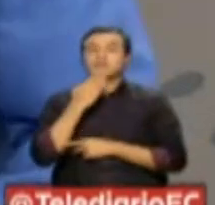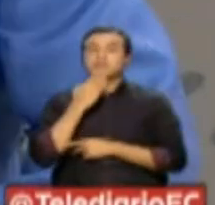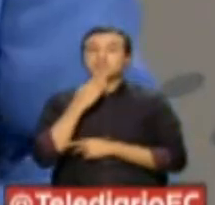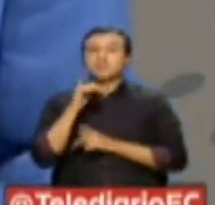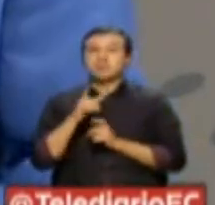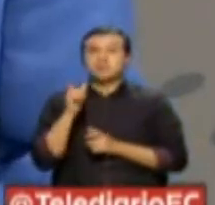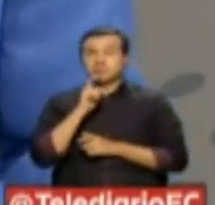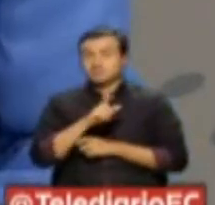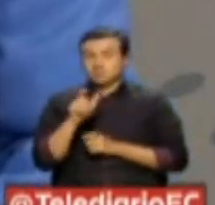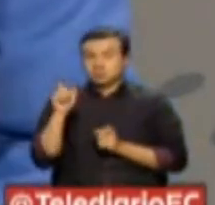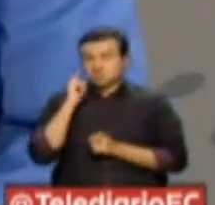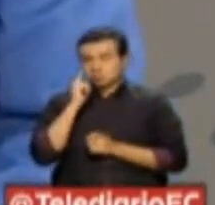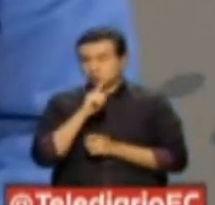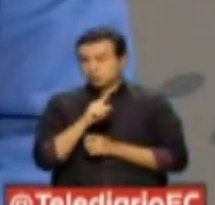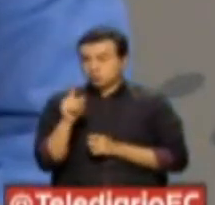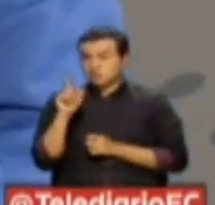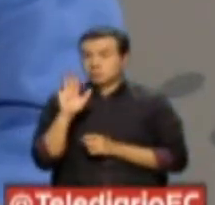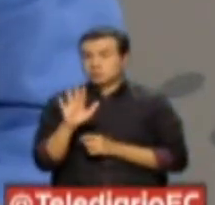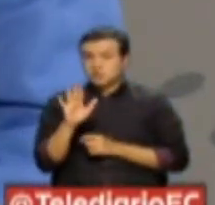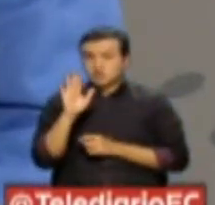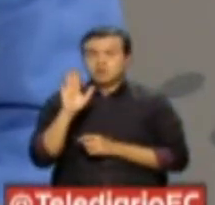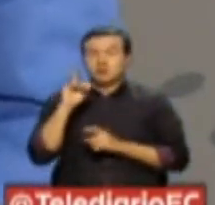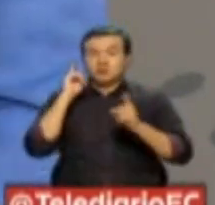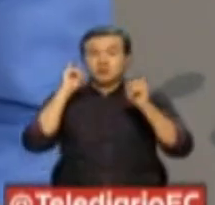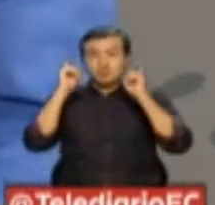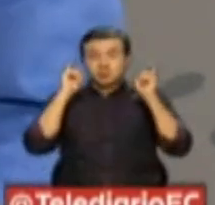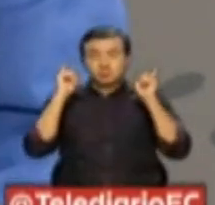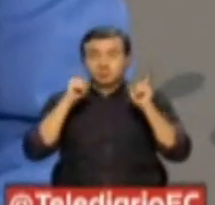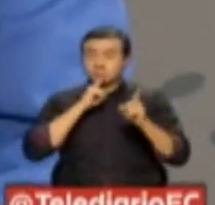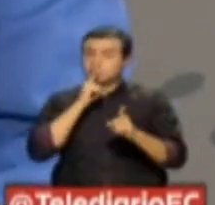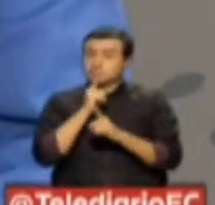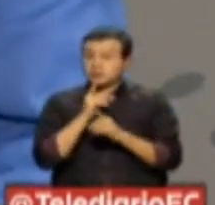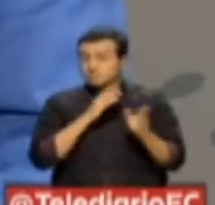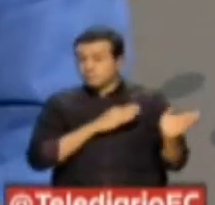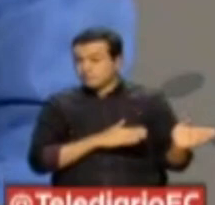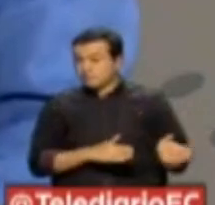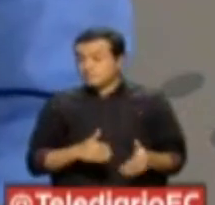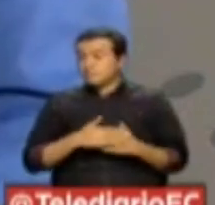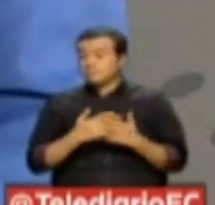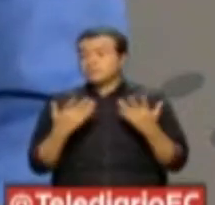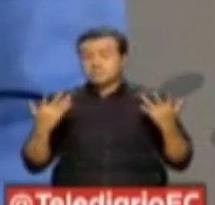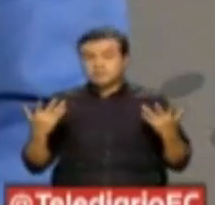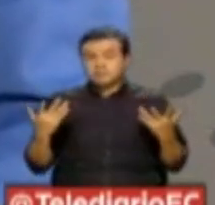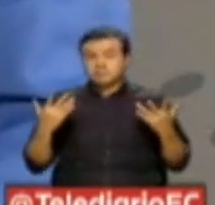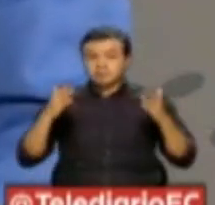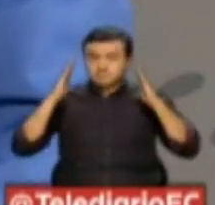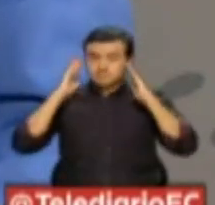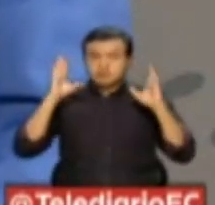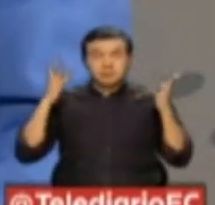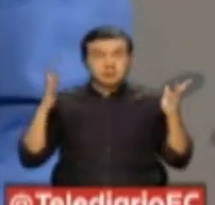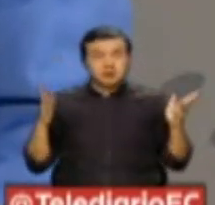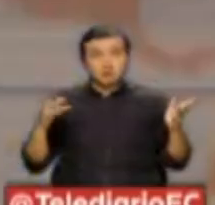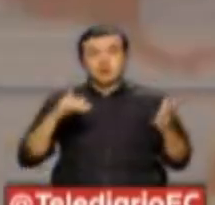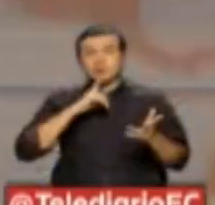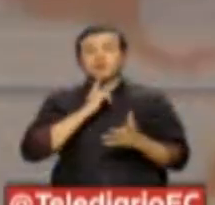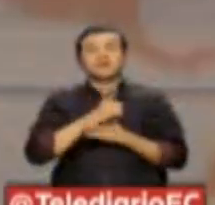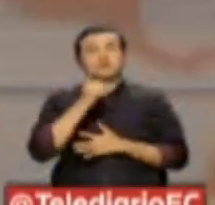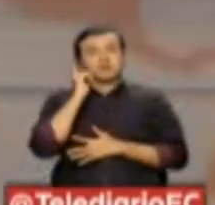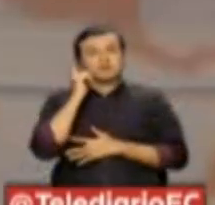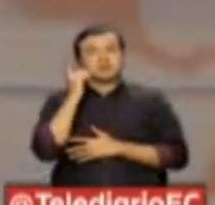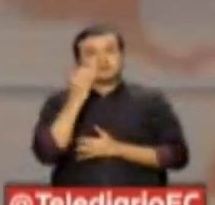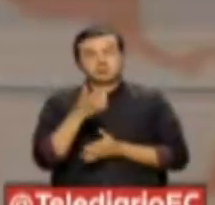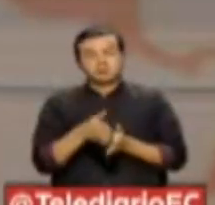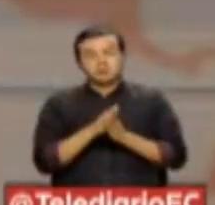ciudadanos que aspiraban a una regularización y que en este momento no están siendo atendidos y por eso es que nosotros